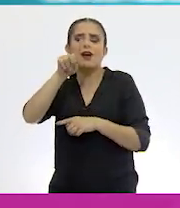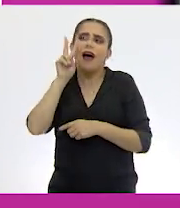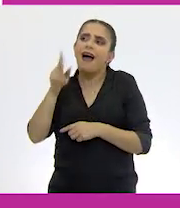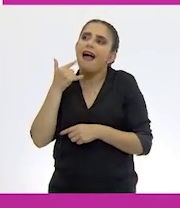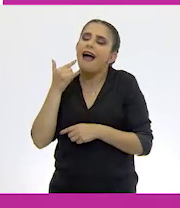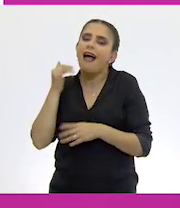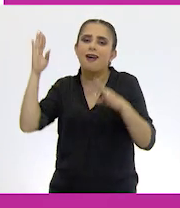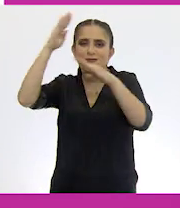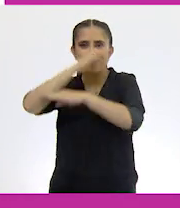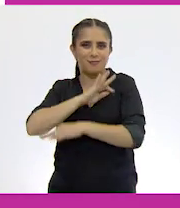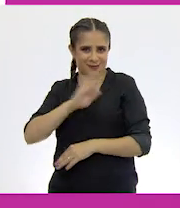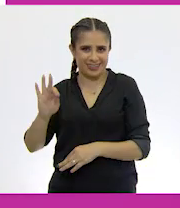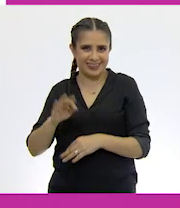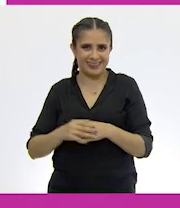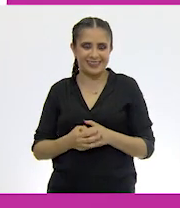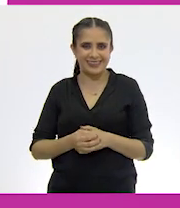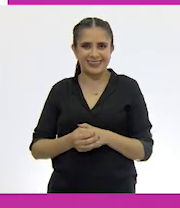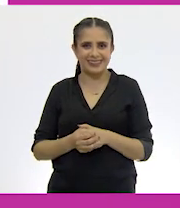pierdas.